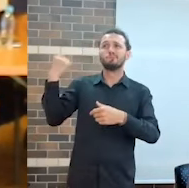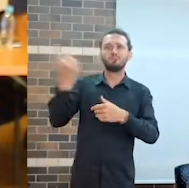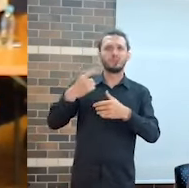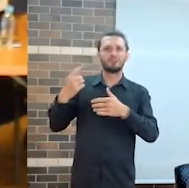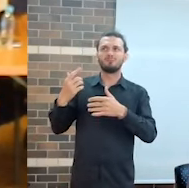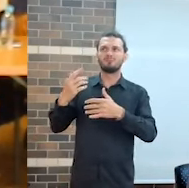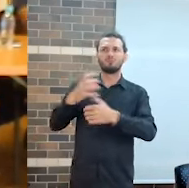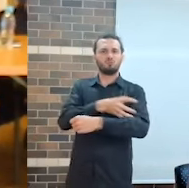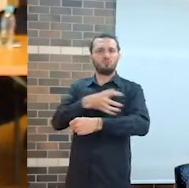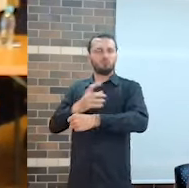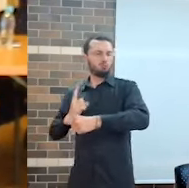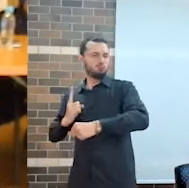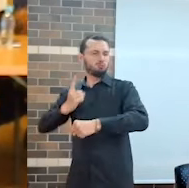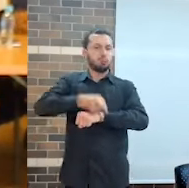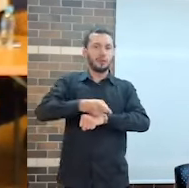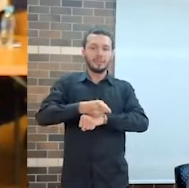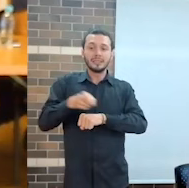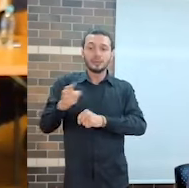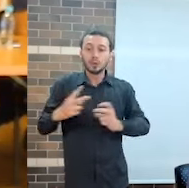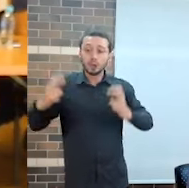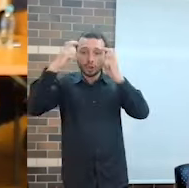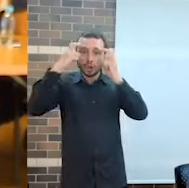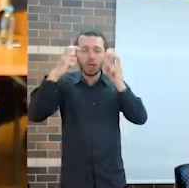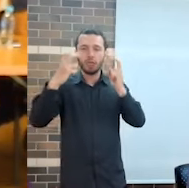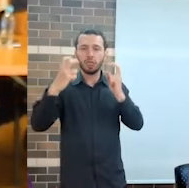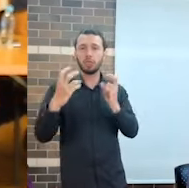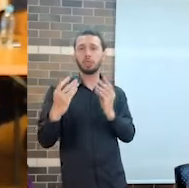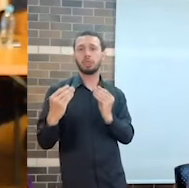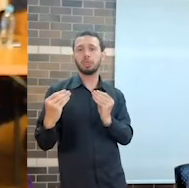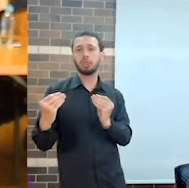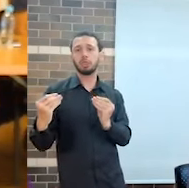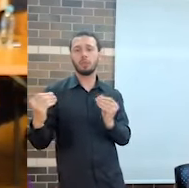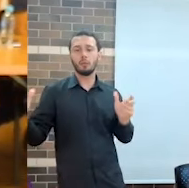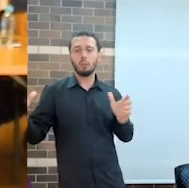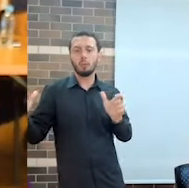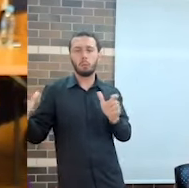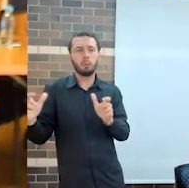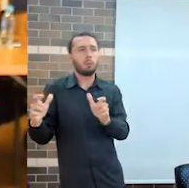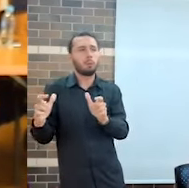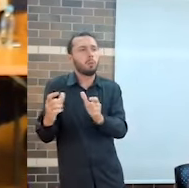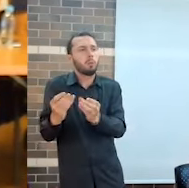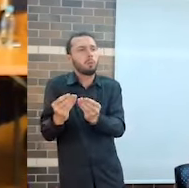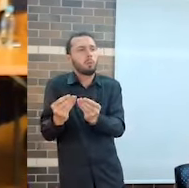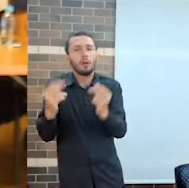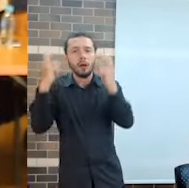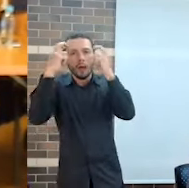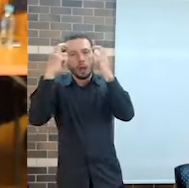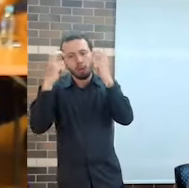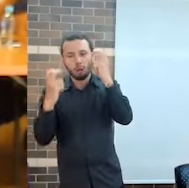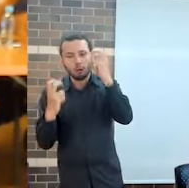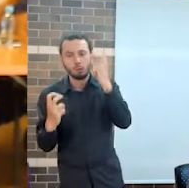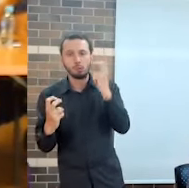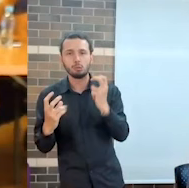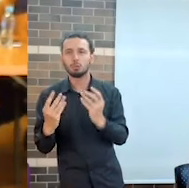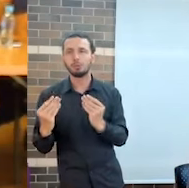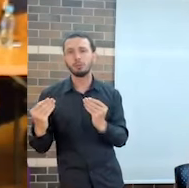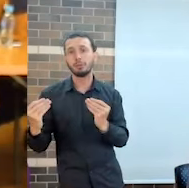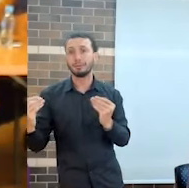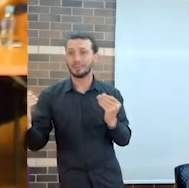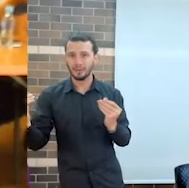han permitido que esos conocimientos se vayan acabando y se vayan, por ejemplo, desconociendo la importancia